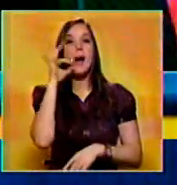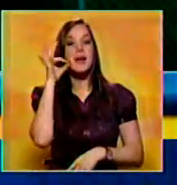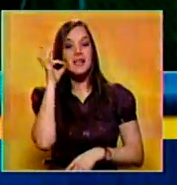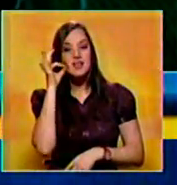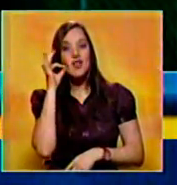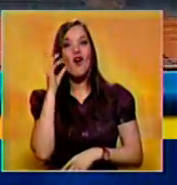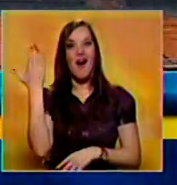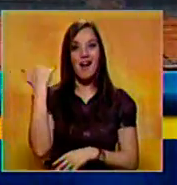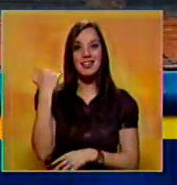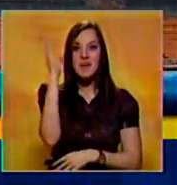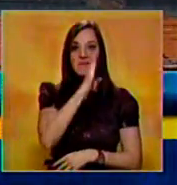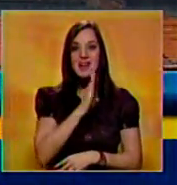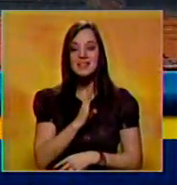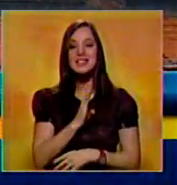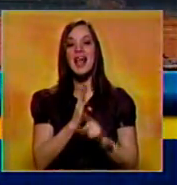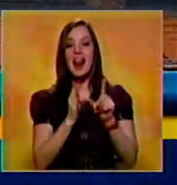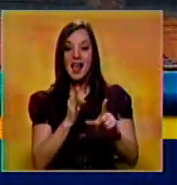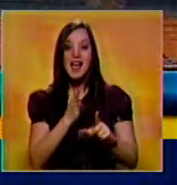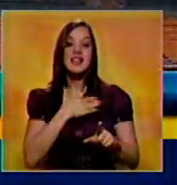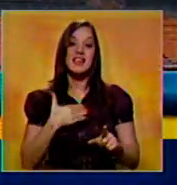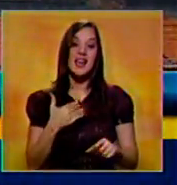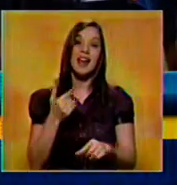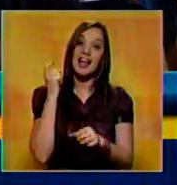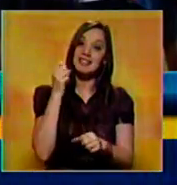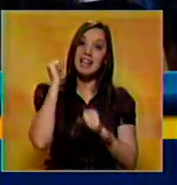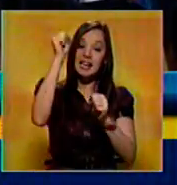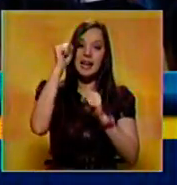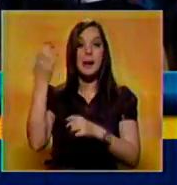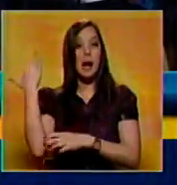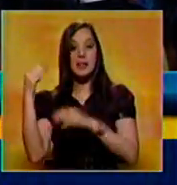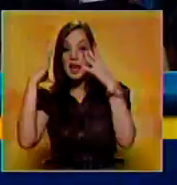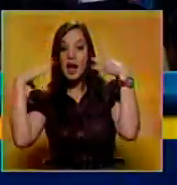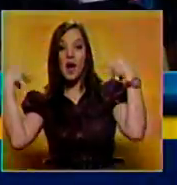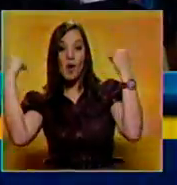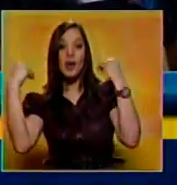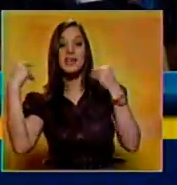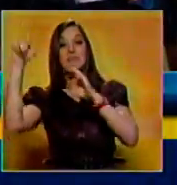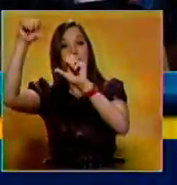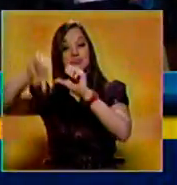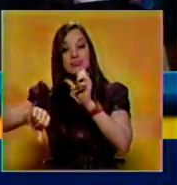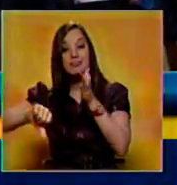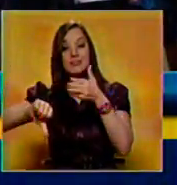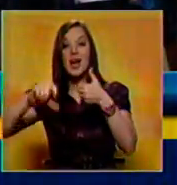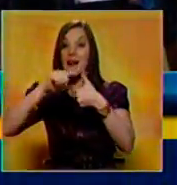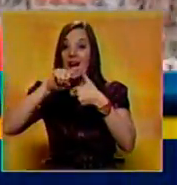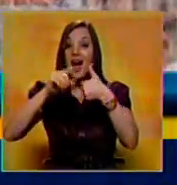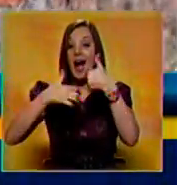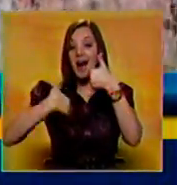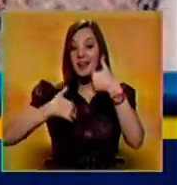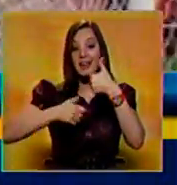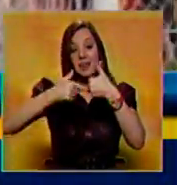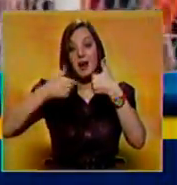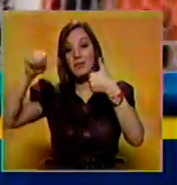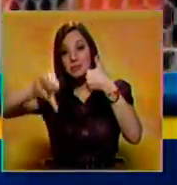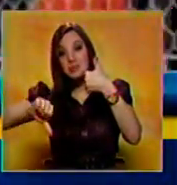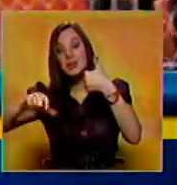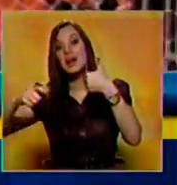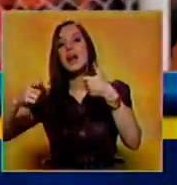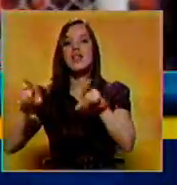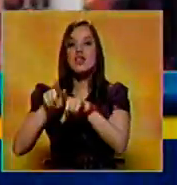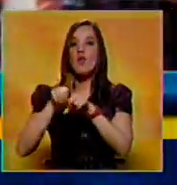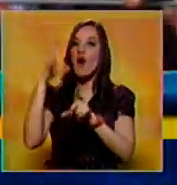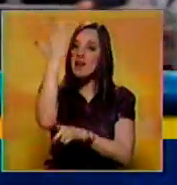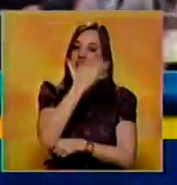Por su parte, la Naranja Mecánica, que perdió contra Argentina en semifinales, buscará culminar en el podio, tal y como hicieron en Sudáfrica